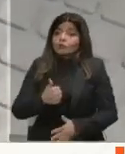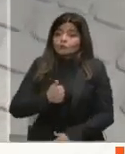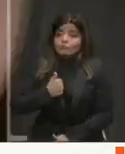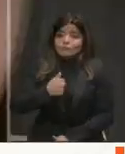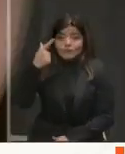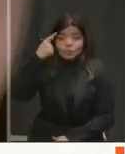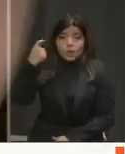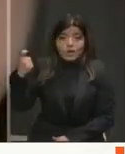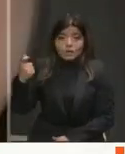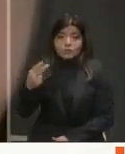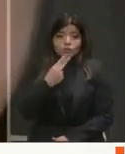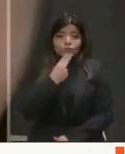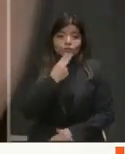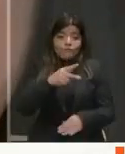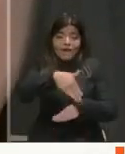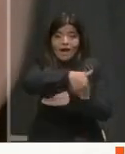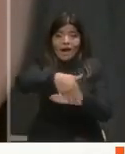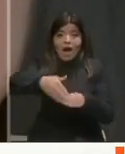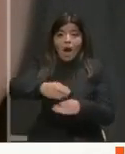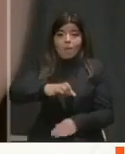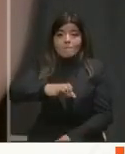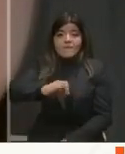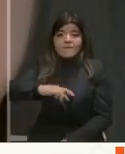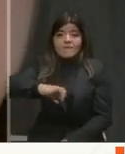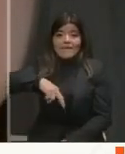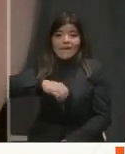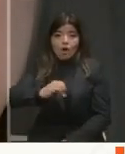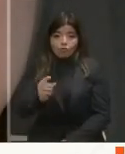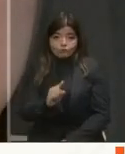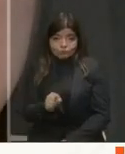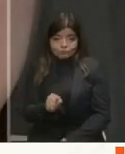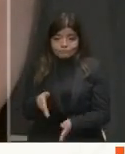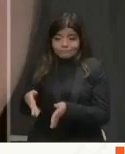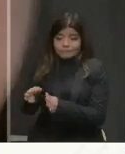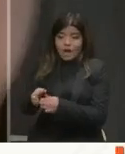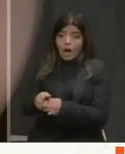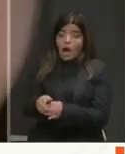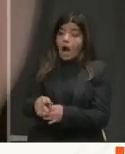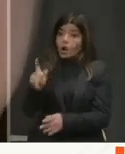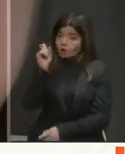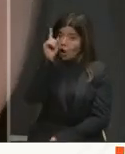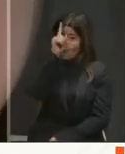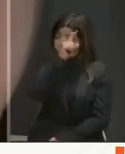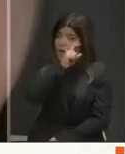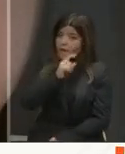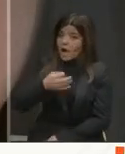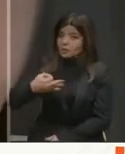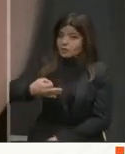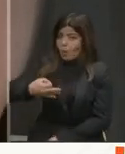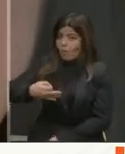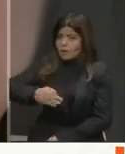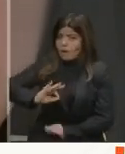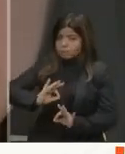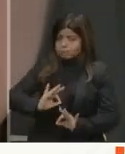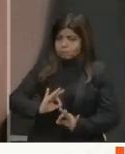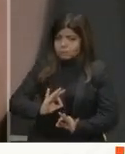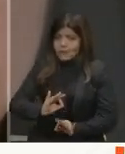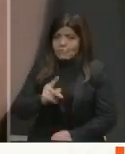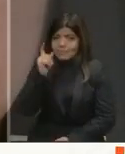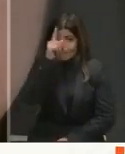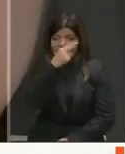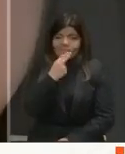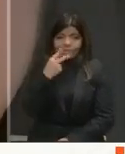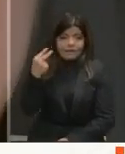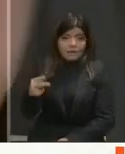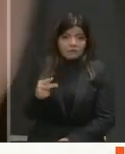en Pirineos con Balmaceda. Un lugar muy complicado, ¿cierto?, en cuanto a la seguridad. Sí, muy conflictivo, muy difícil de vivir ahí. ¿Te viniste acá por